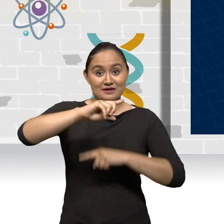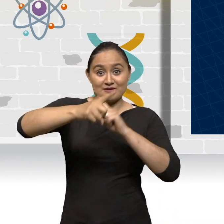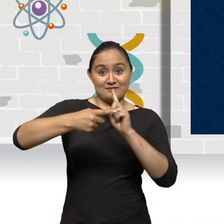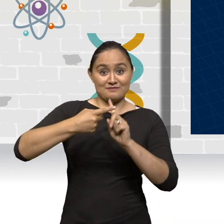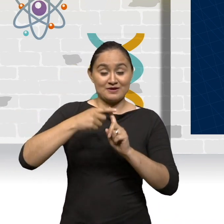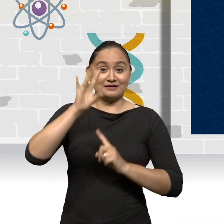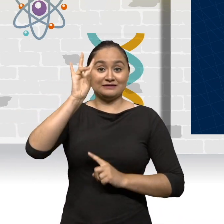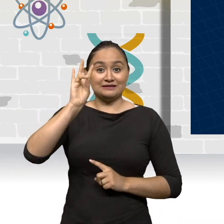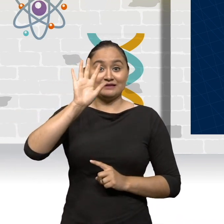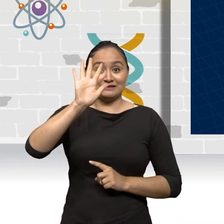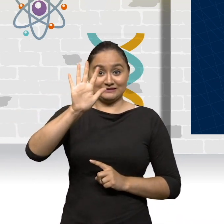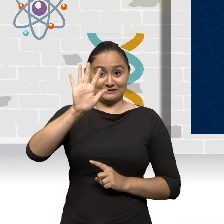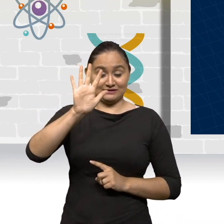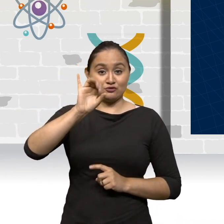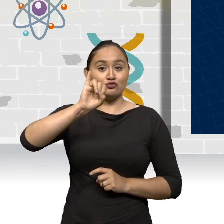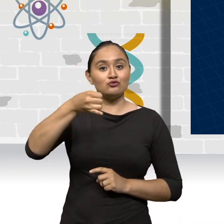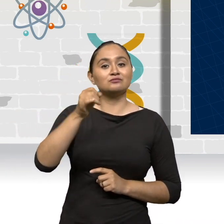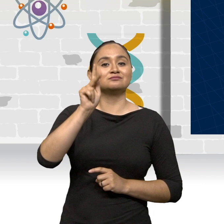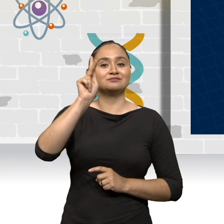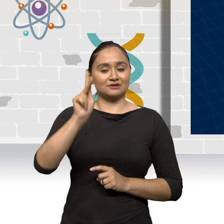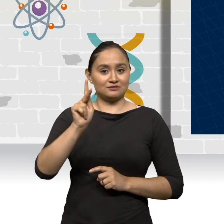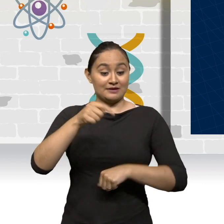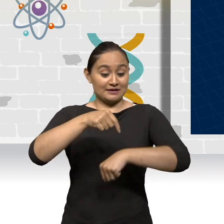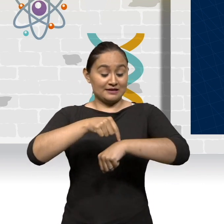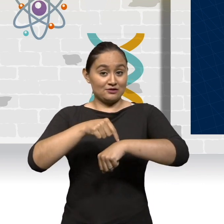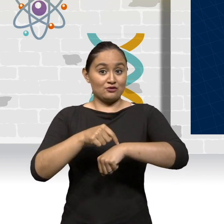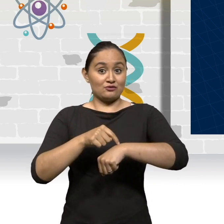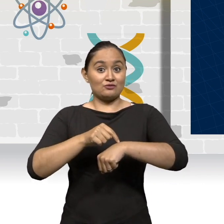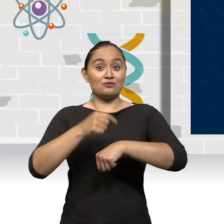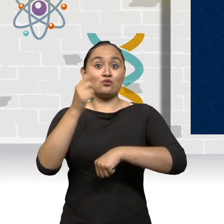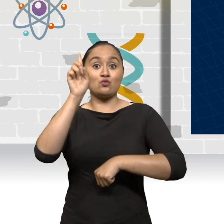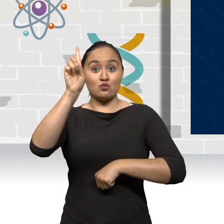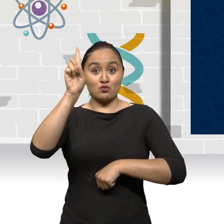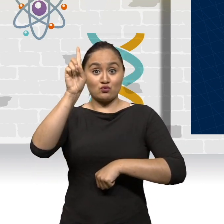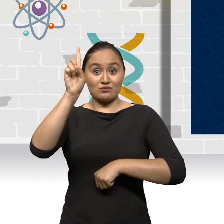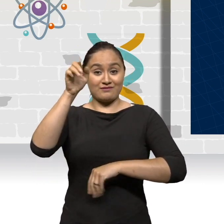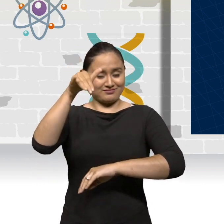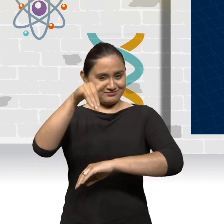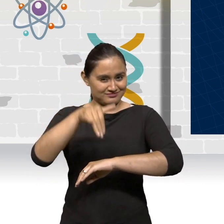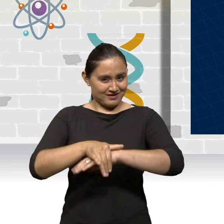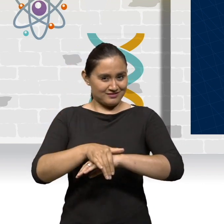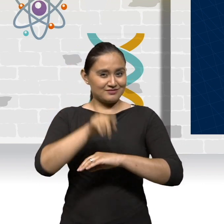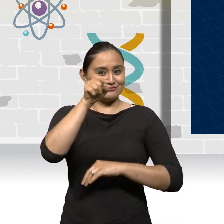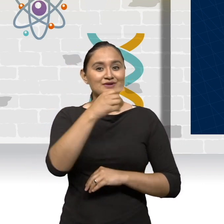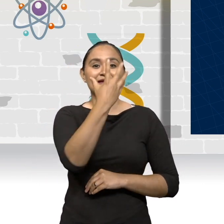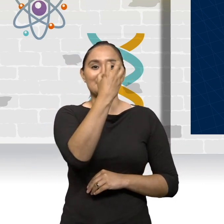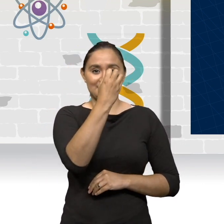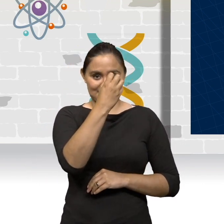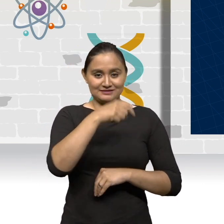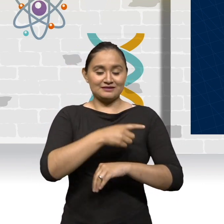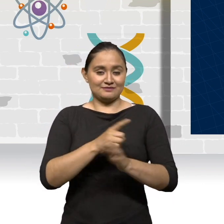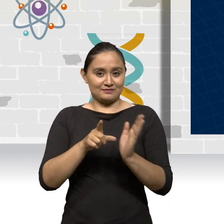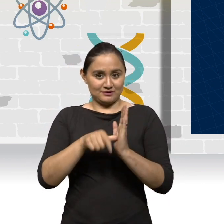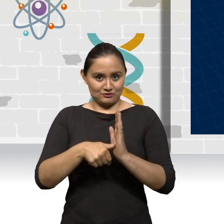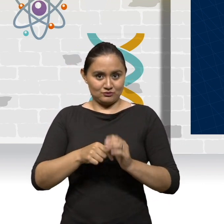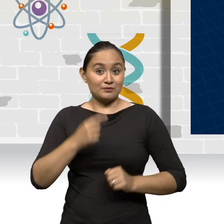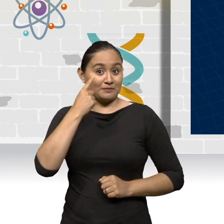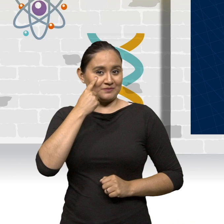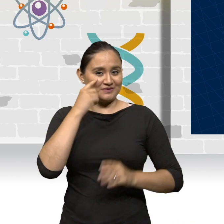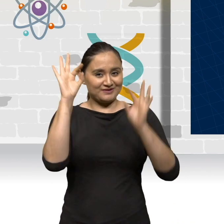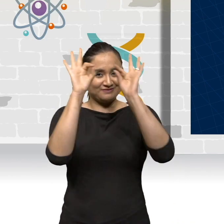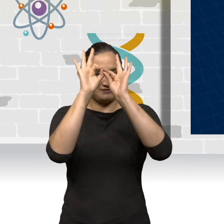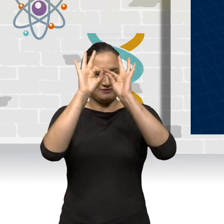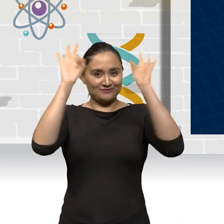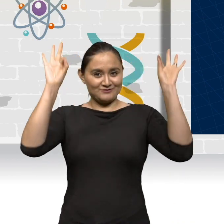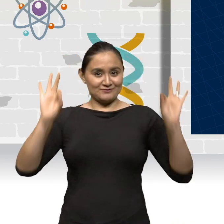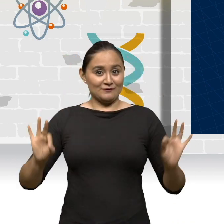más 75j kilómetros. Tu reloj marca las 13 y 15. Finalmente, la posición de aterrizaje fue B, 2i